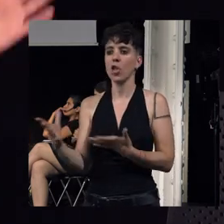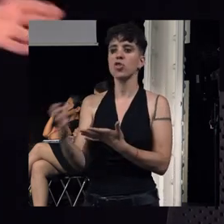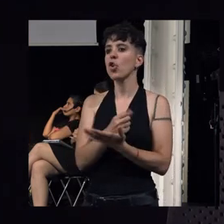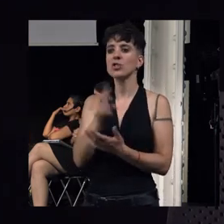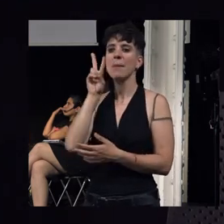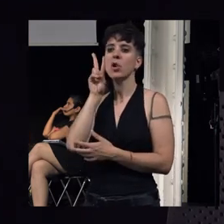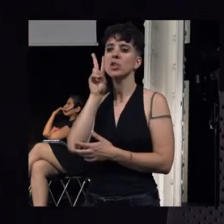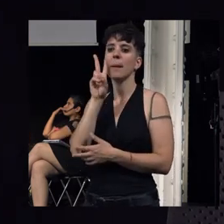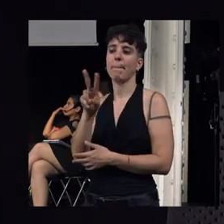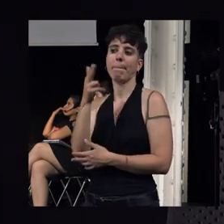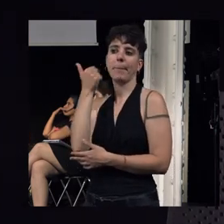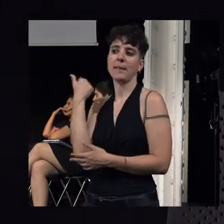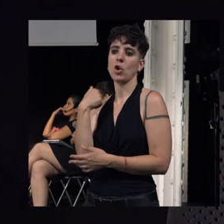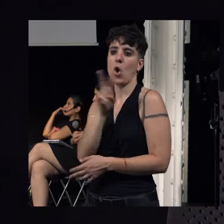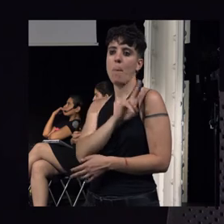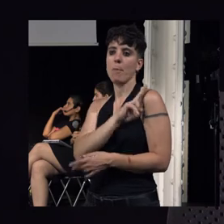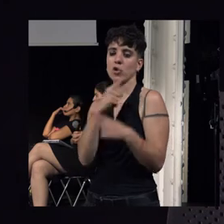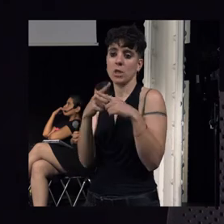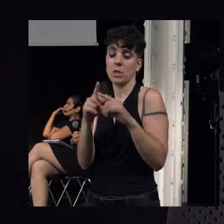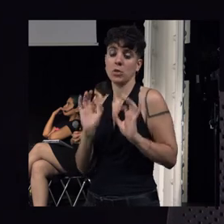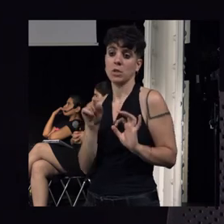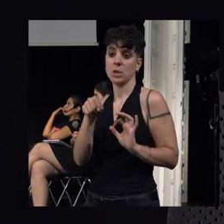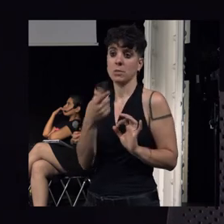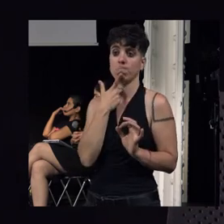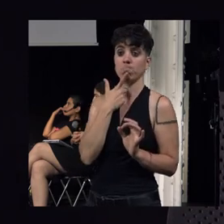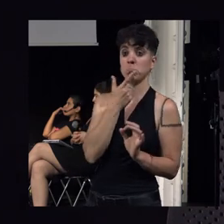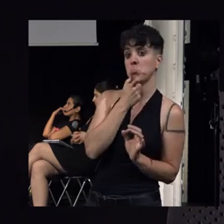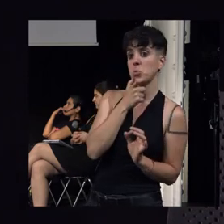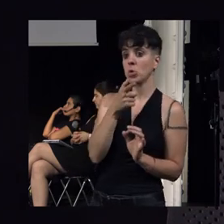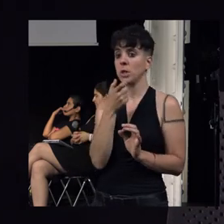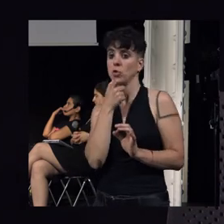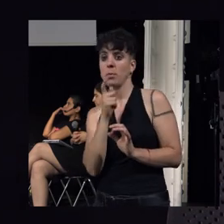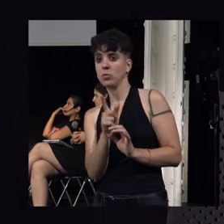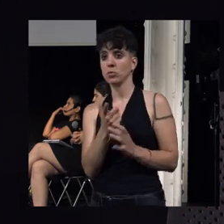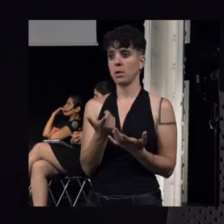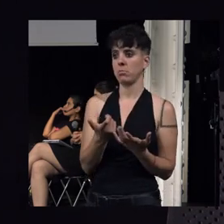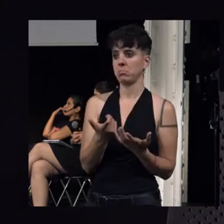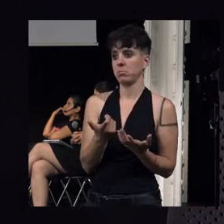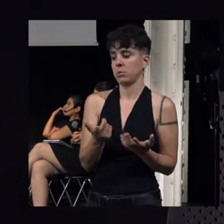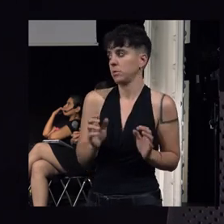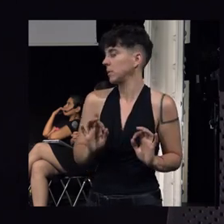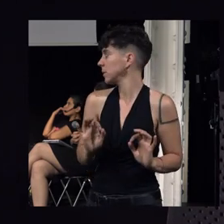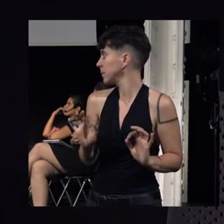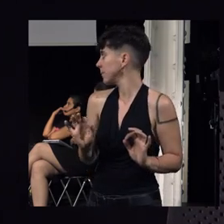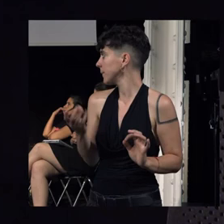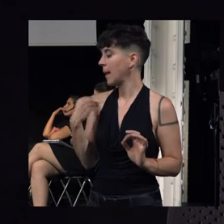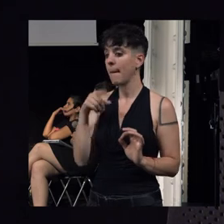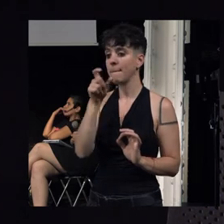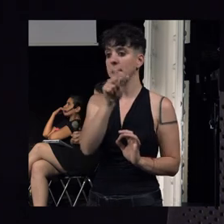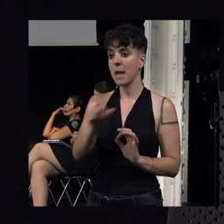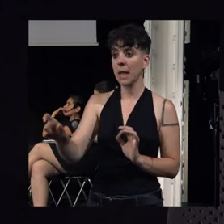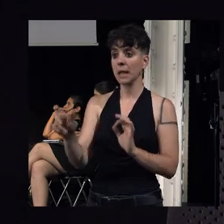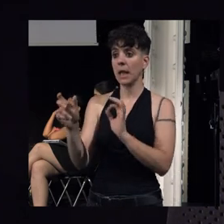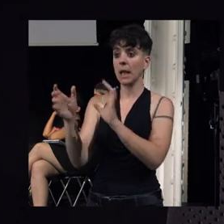hetero, todo el mundo sabemos decir, bueno, esto es así, no me gusta, o es, y ya está. Y bueno, esa gente hetero se relaciona